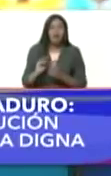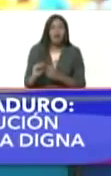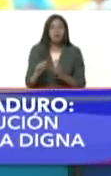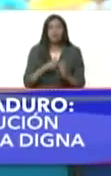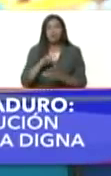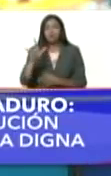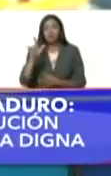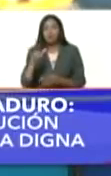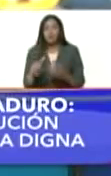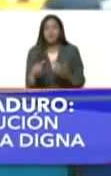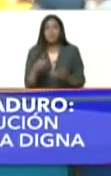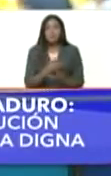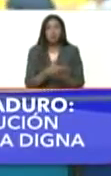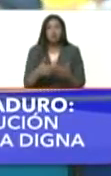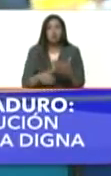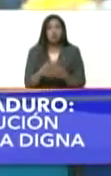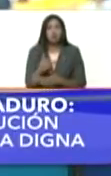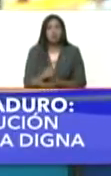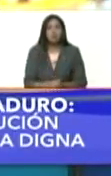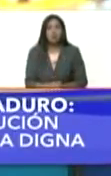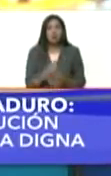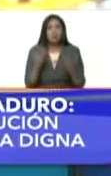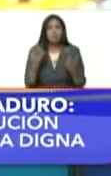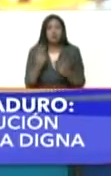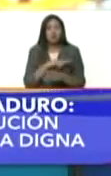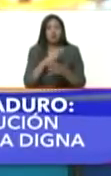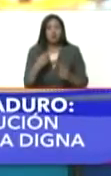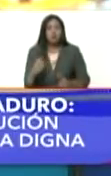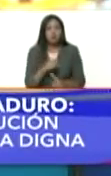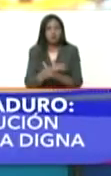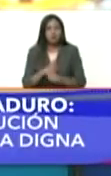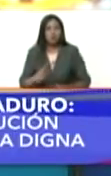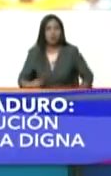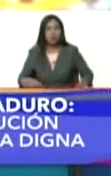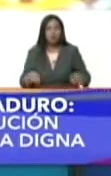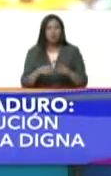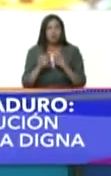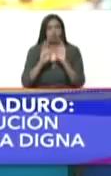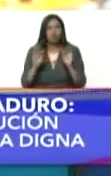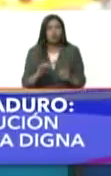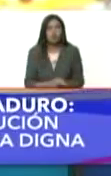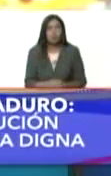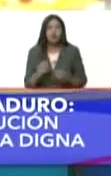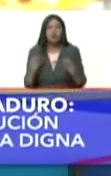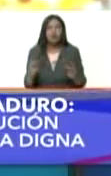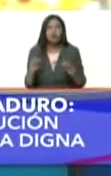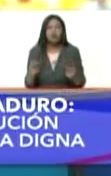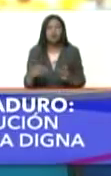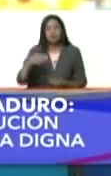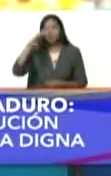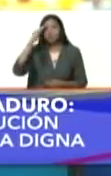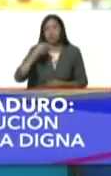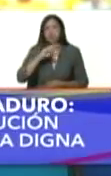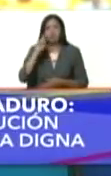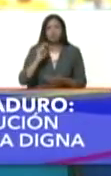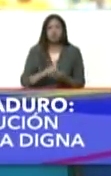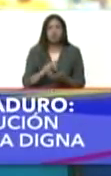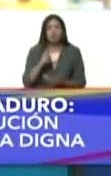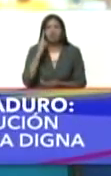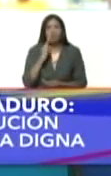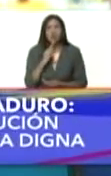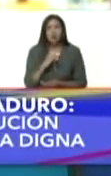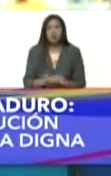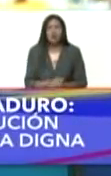de miles de misiles en manos de la Fuerza Armada Nacional Bolivariana en acción de la Milicia Nacional Bolivariana.